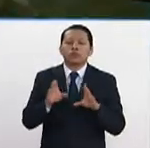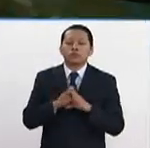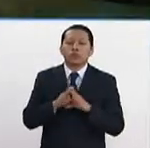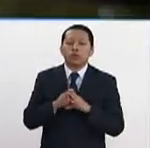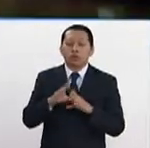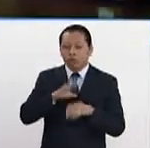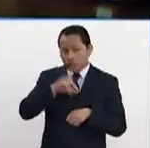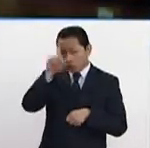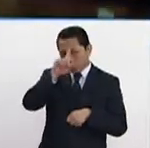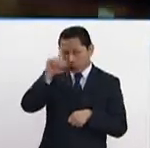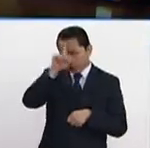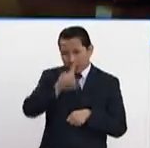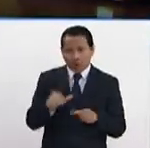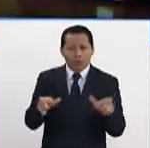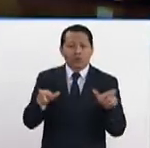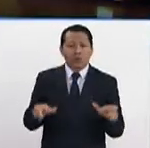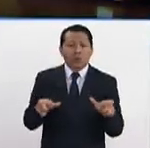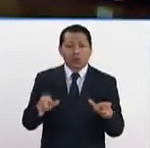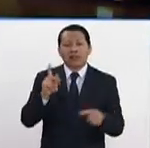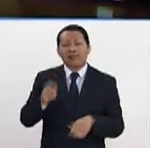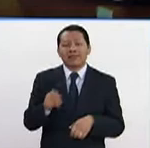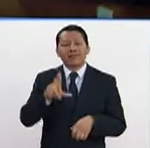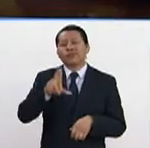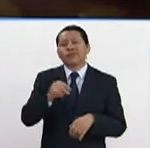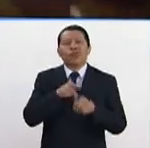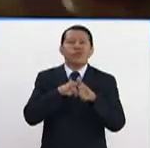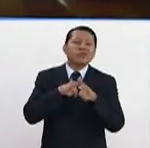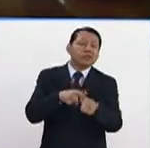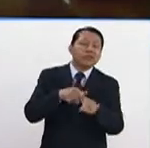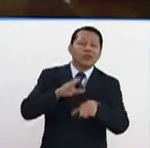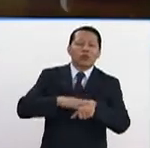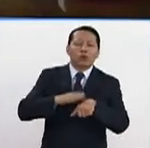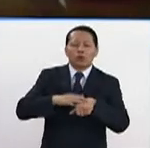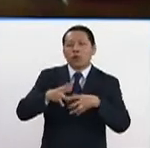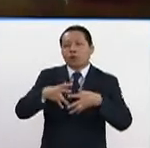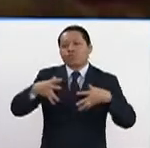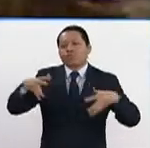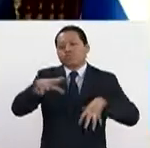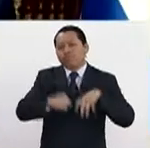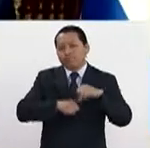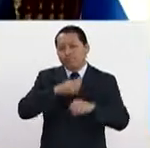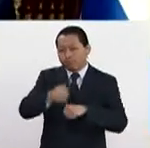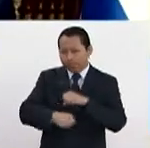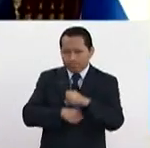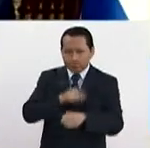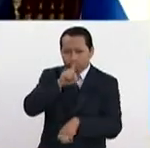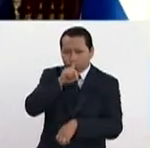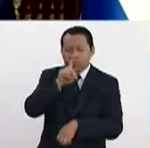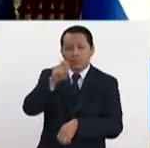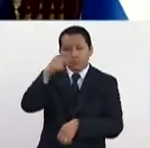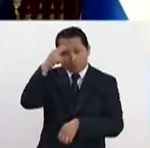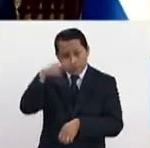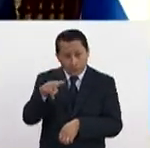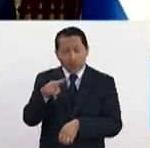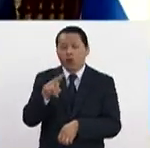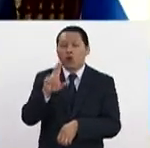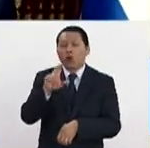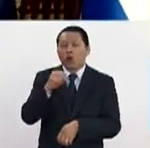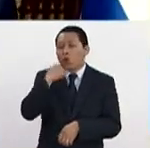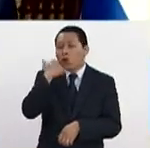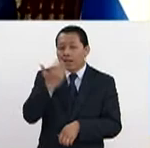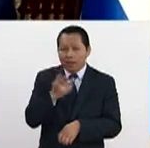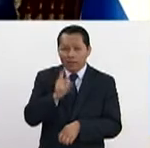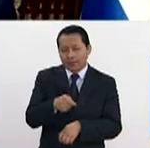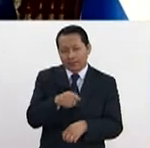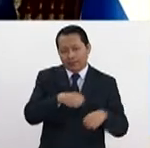el Consejo de Seguridad que no se sigan haciendo un expansionismo. México no está dispuesto a trasladar